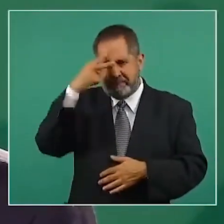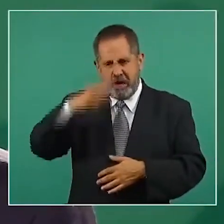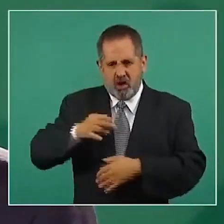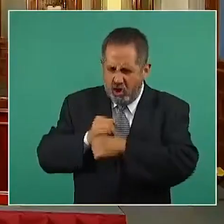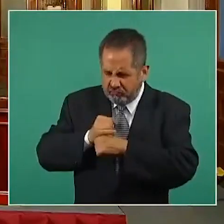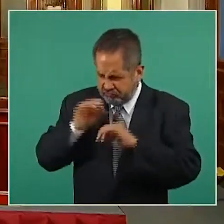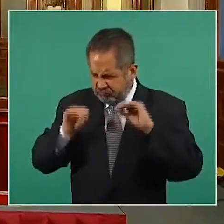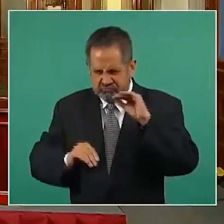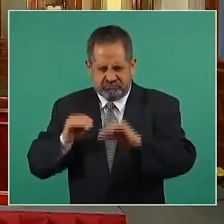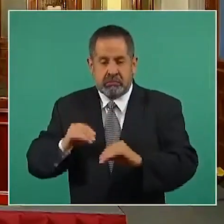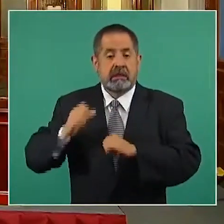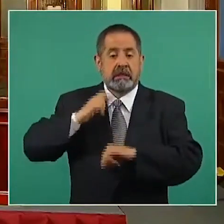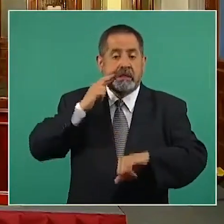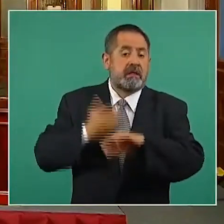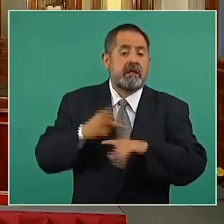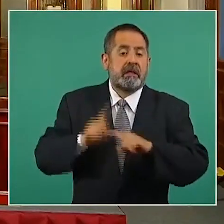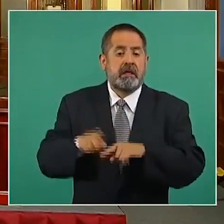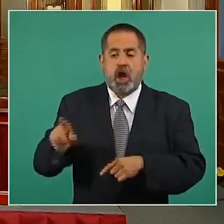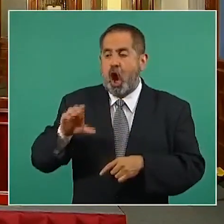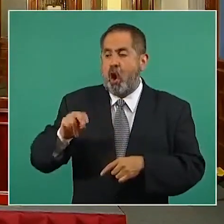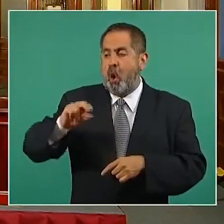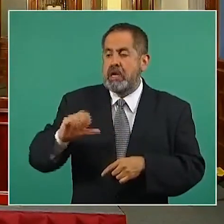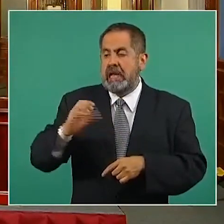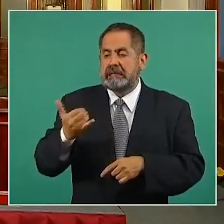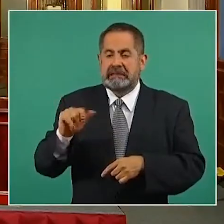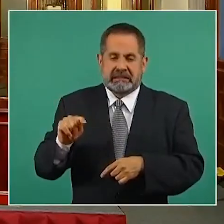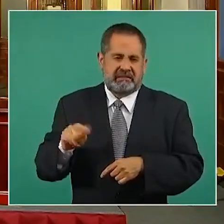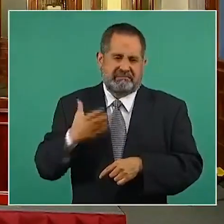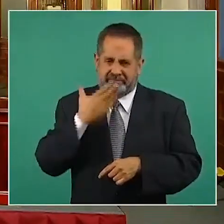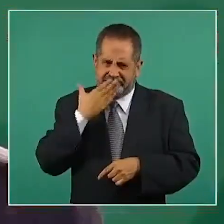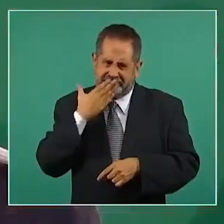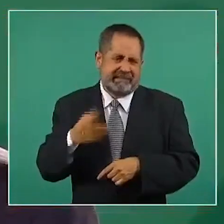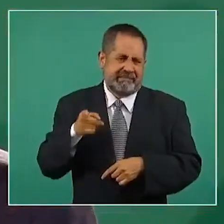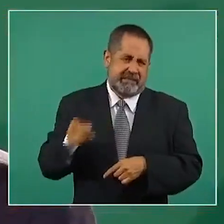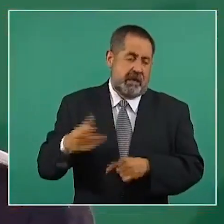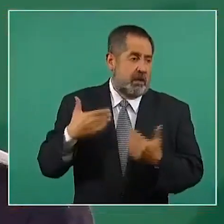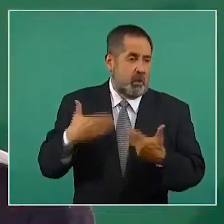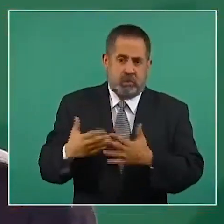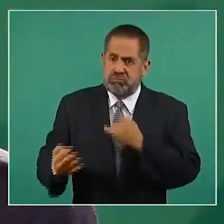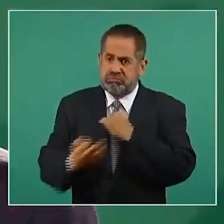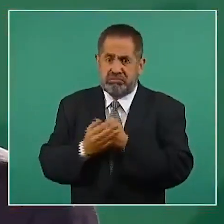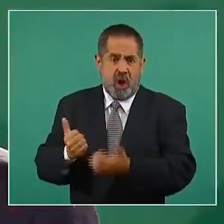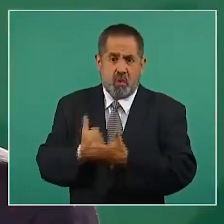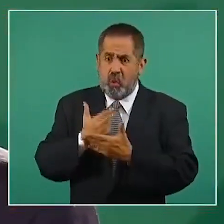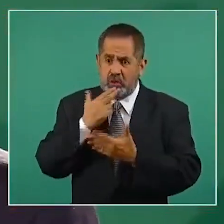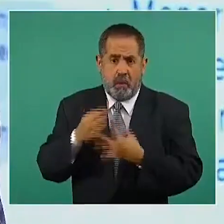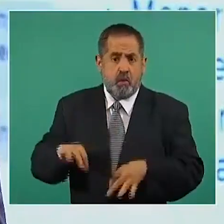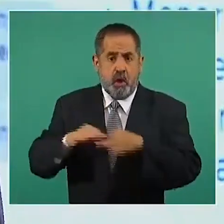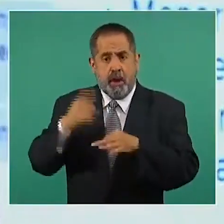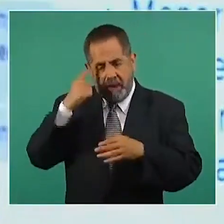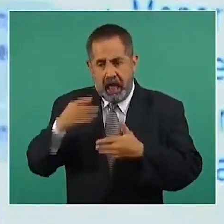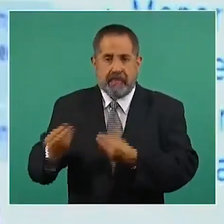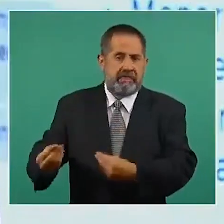mexicanos, bien coordinados y bien conducidos por CONACYT. Es algo que en su momento jugó un papel clave para lograr tener